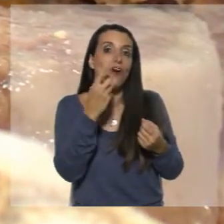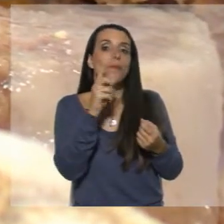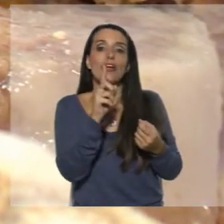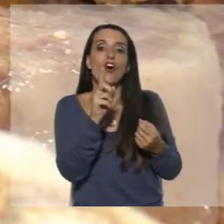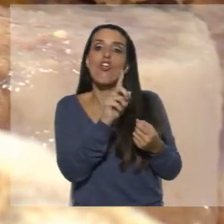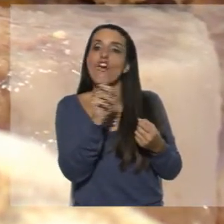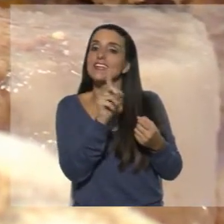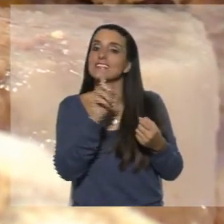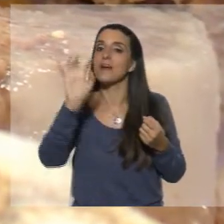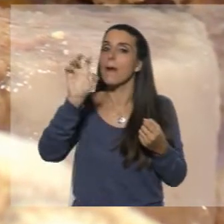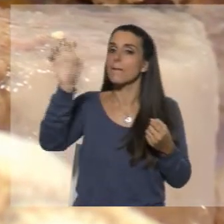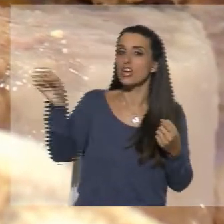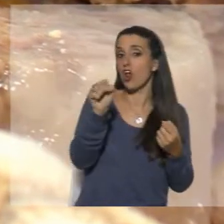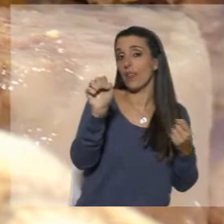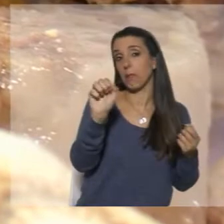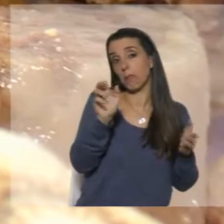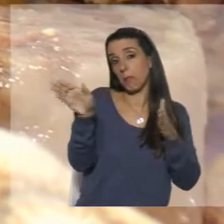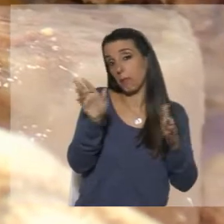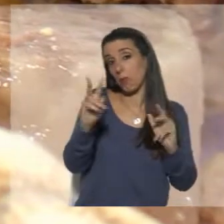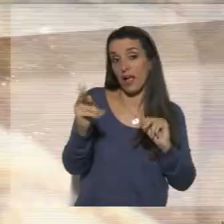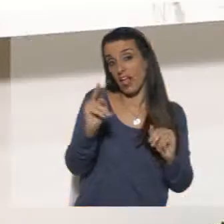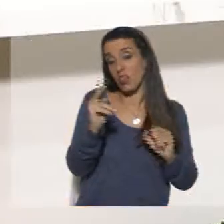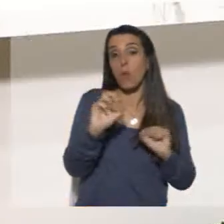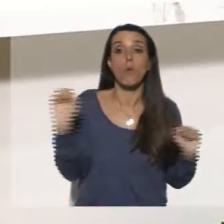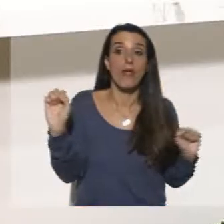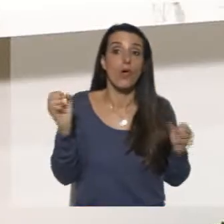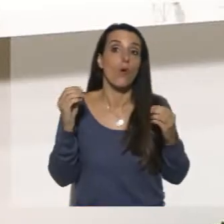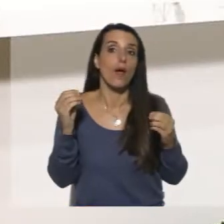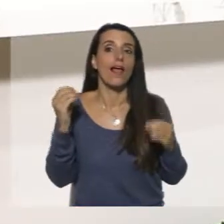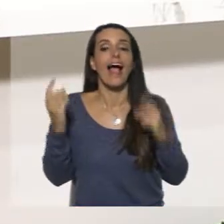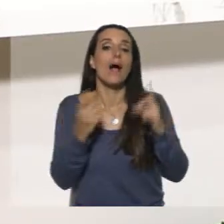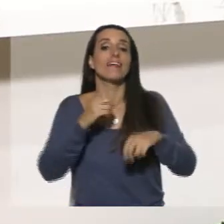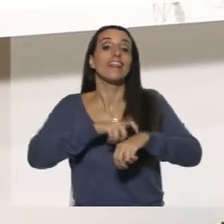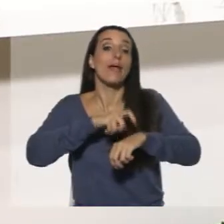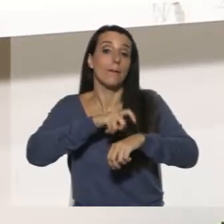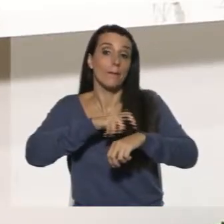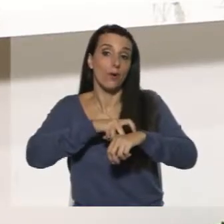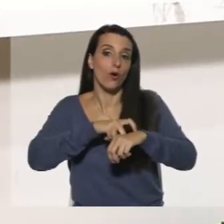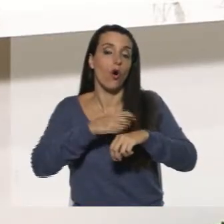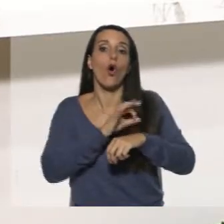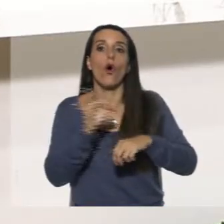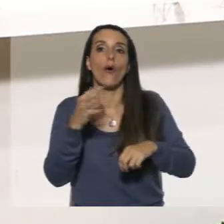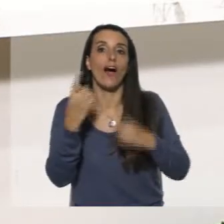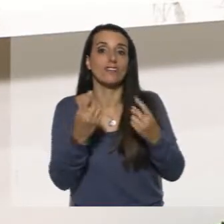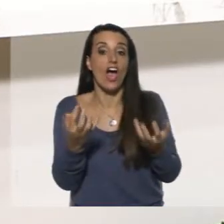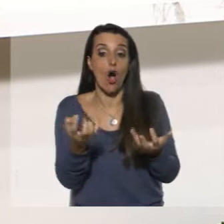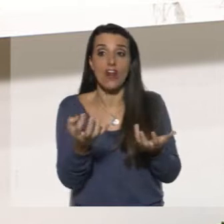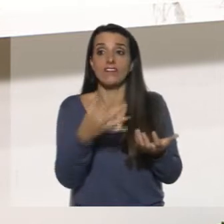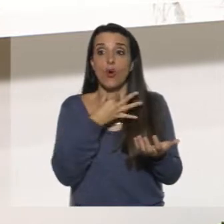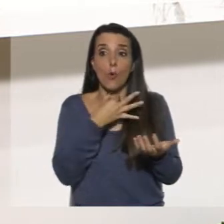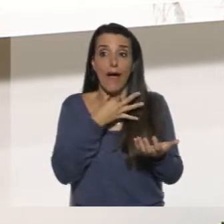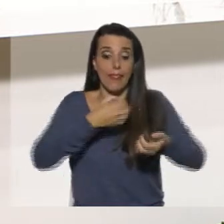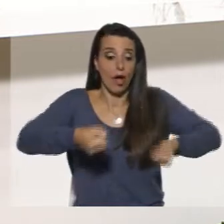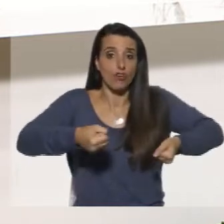la versión del microondas, para que puedan elegir, ¿no? Depende cuál es el que... Porque, A veces por una cuestión de tiempo, a veces tenés las hornallas ocupadas, o te